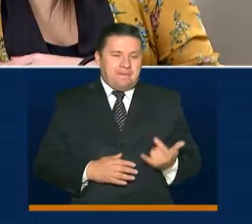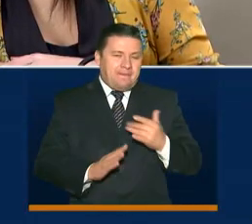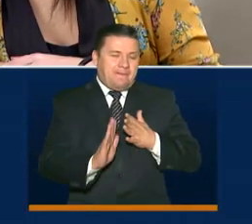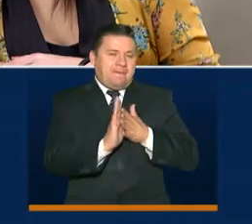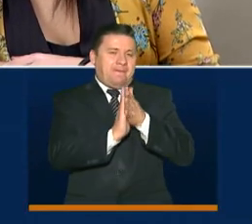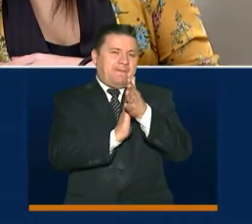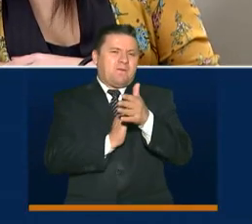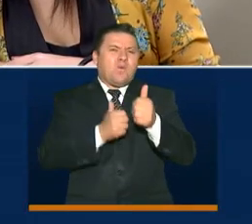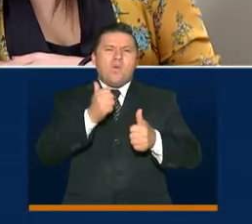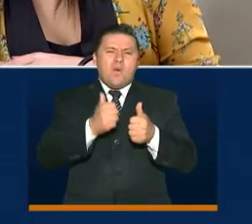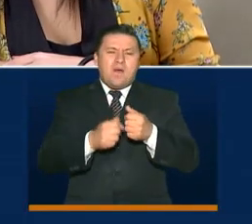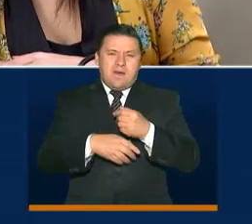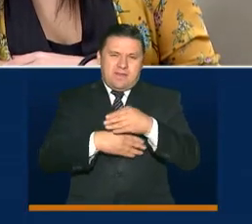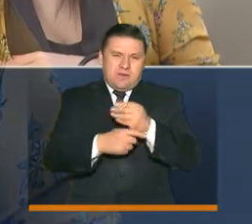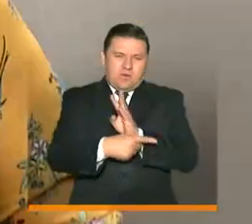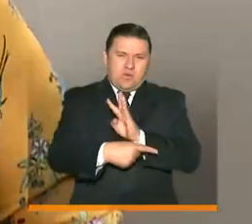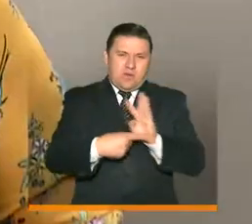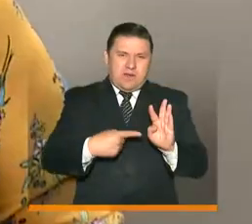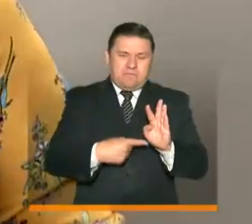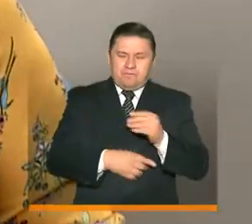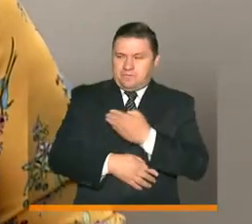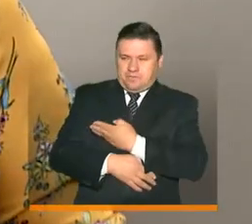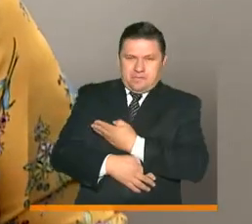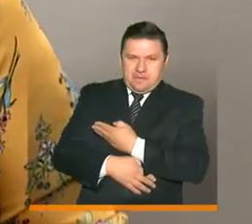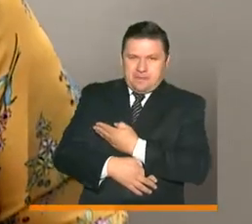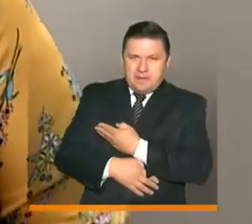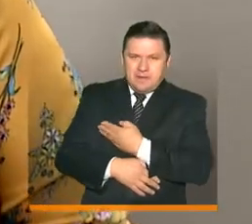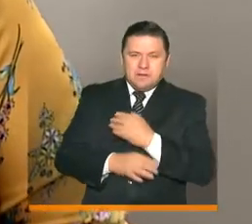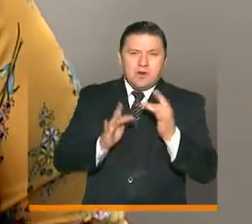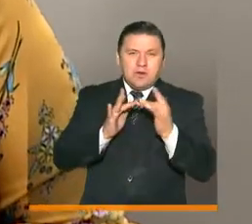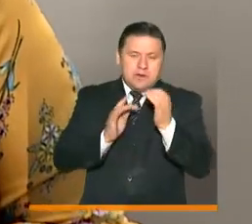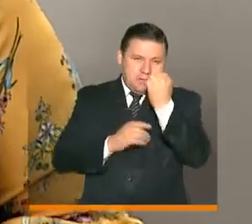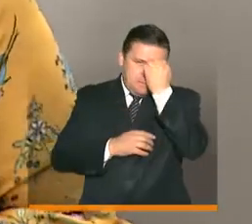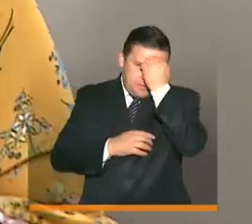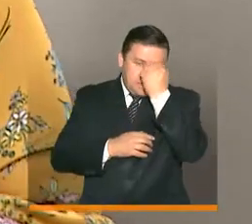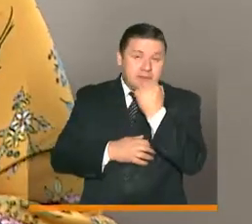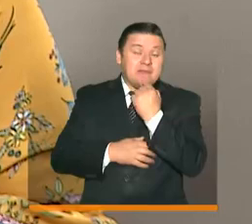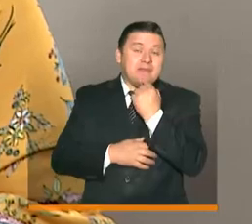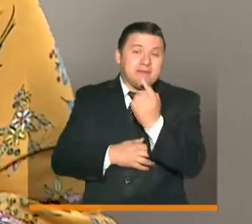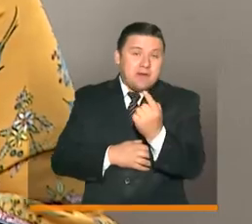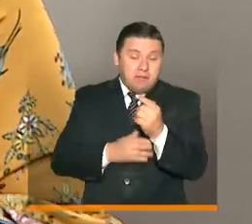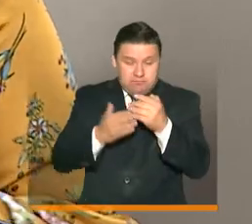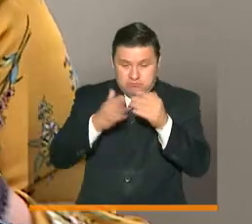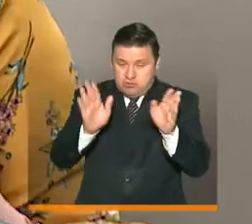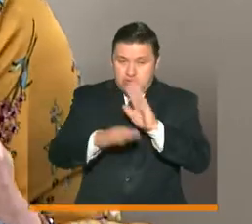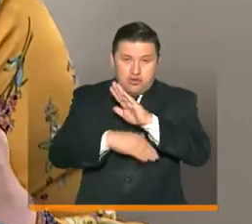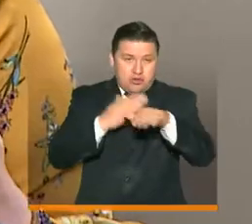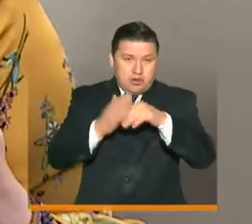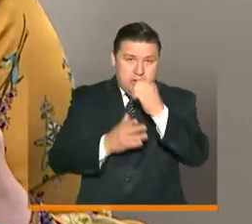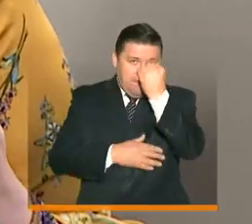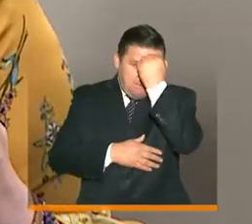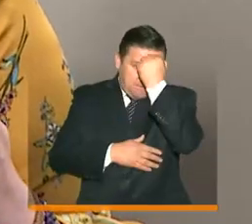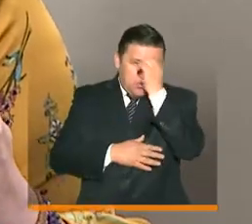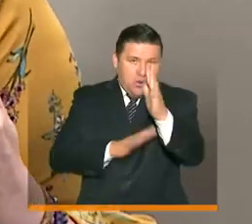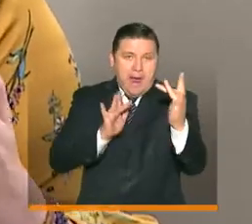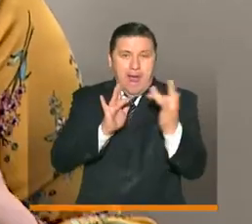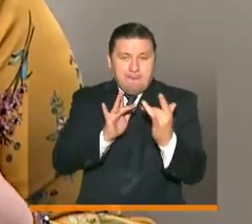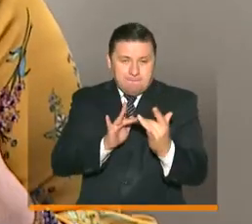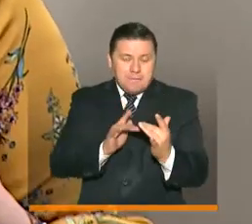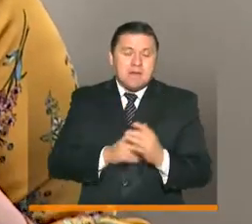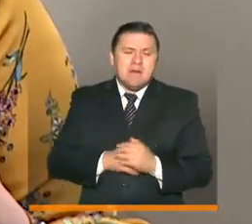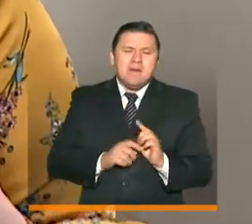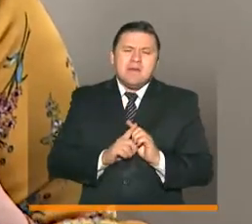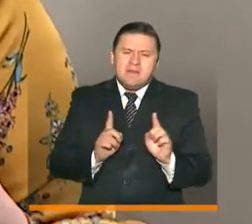mencionado ahorita cuál es la dirección en el portal Colombia Aprende, Contacto Maestro, pero además decirles que esto está a disposición de todos los maestros colombianos